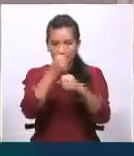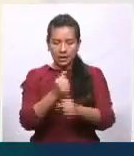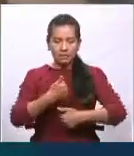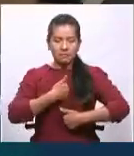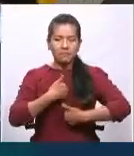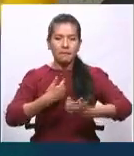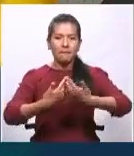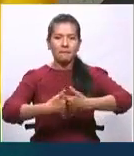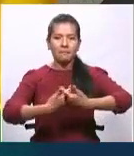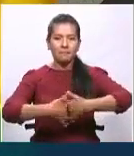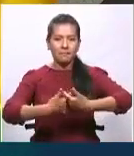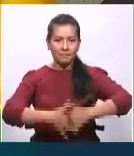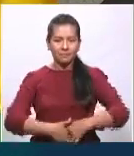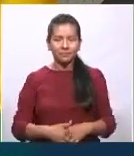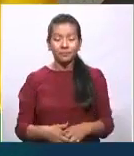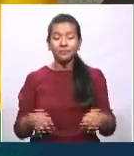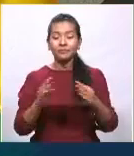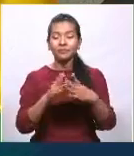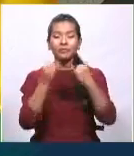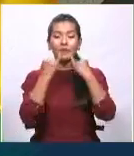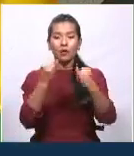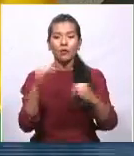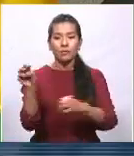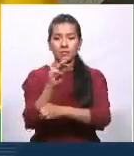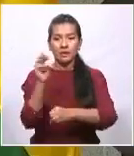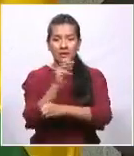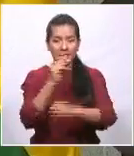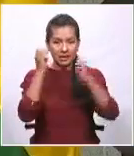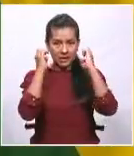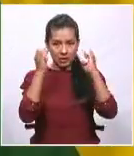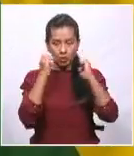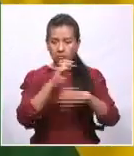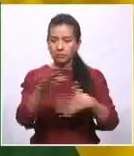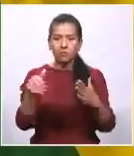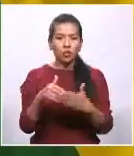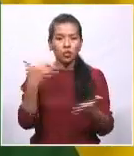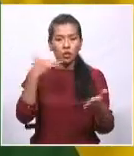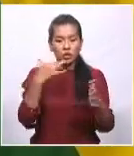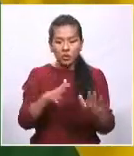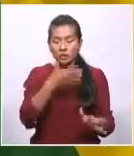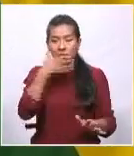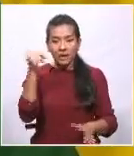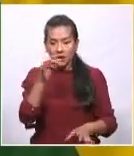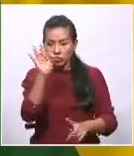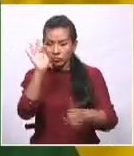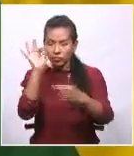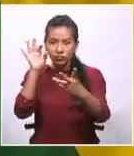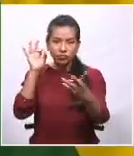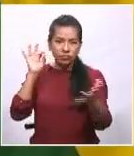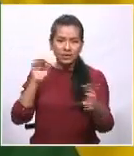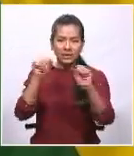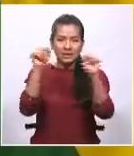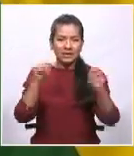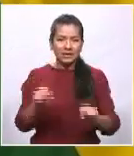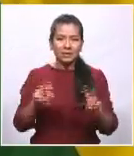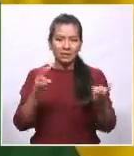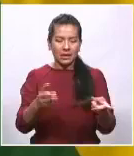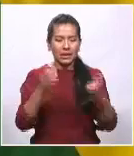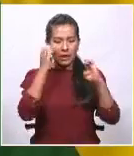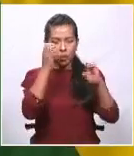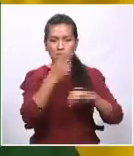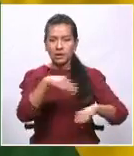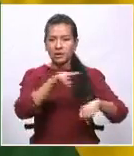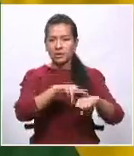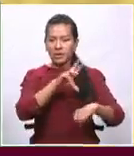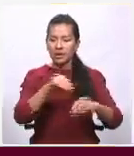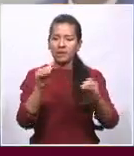empresa. Según el informe del Ministerio de Educación, los estudiantes destacados de los subsistemas de educación regular y alternativa de todo